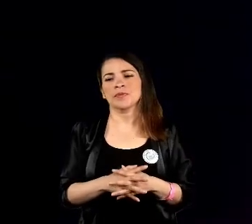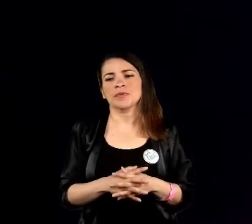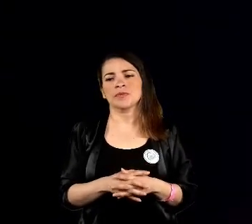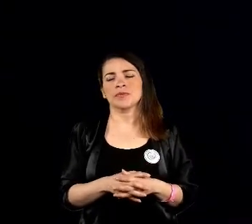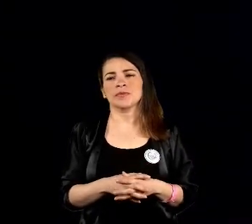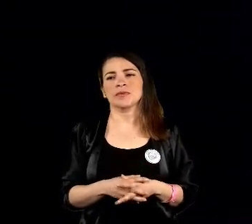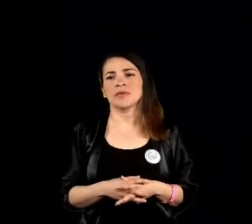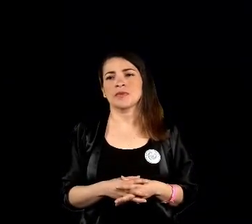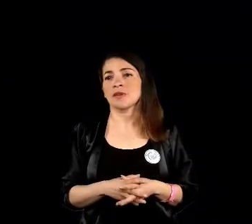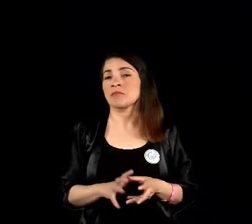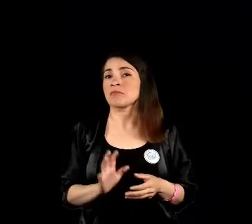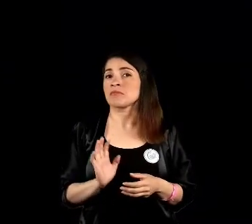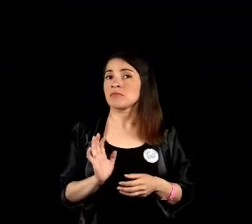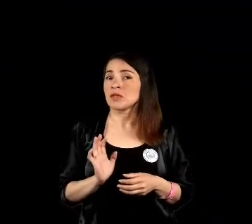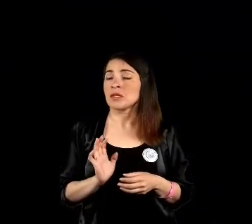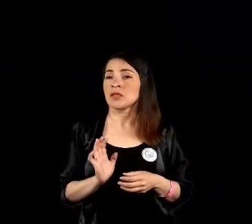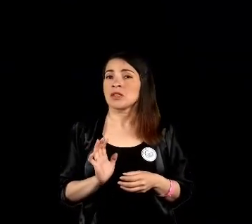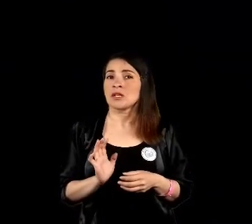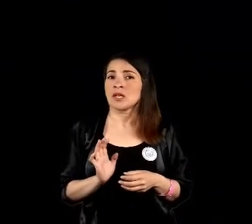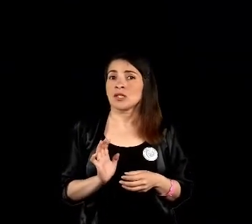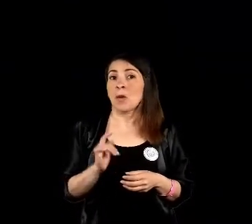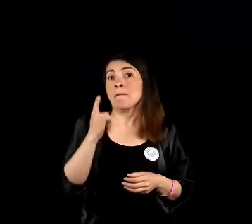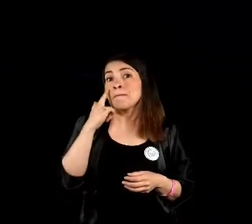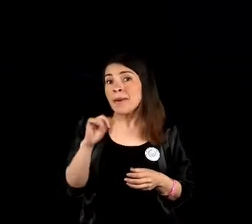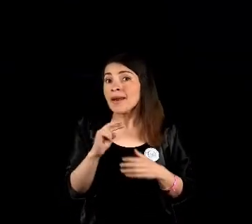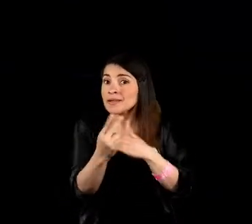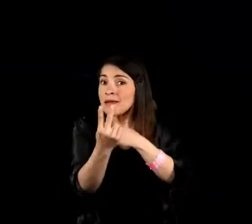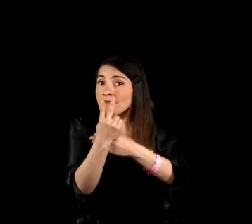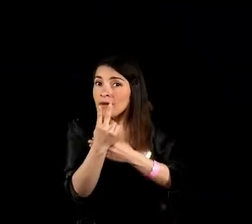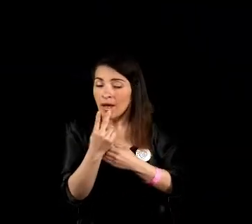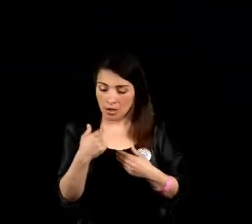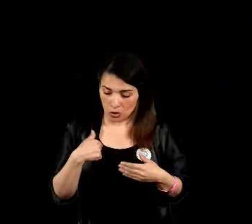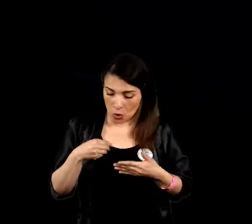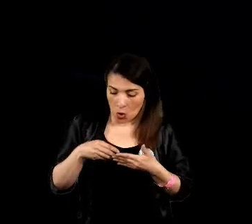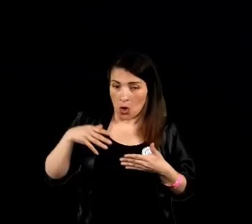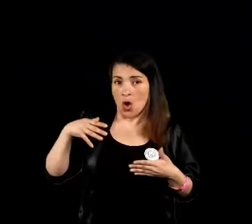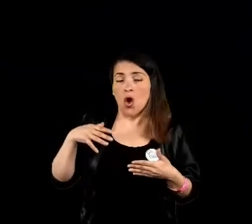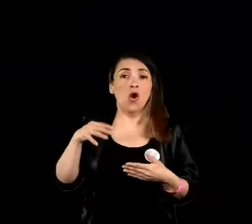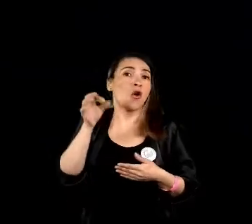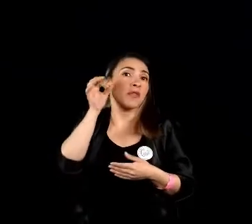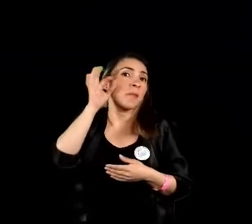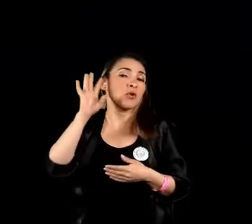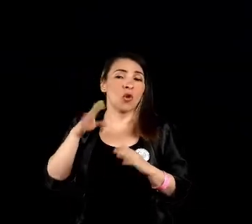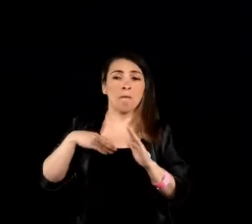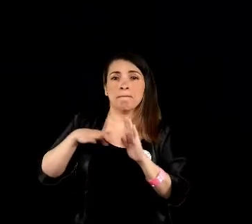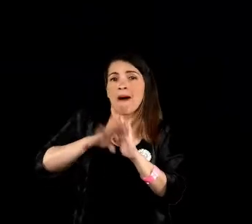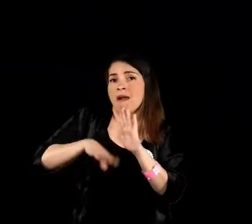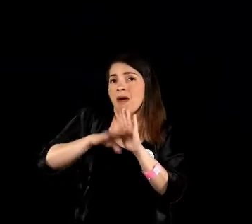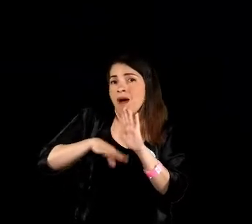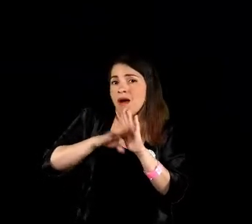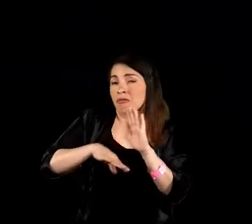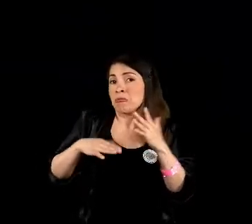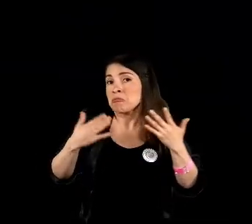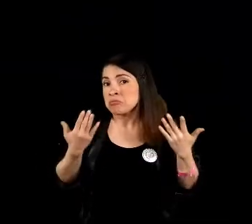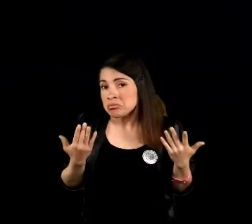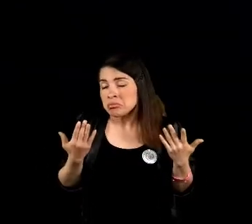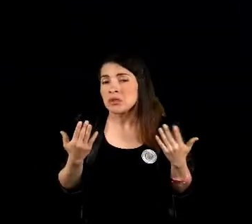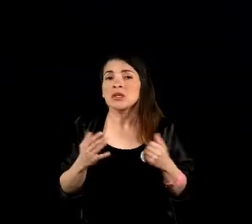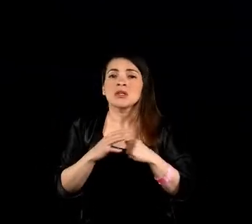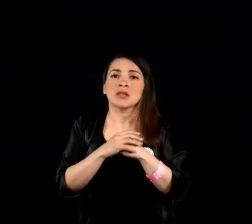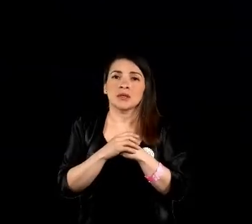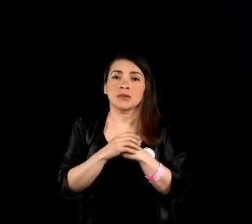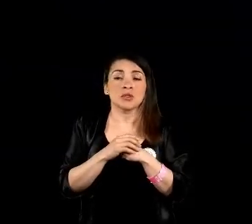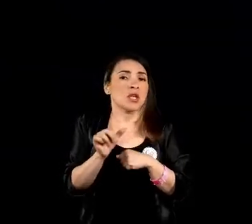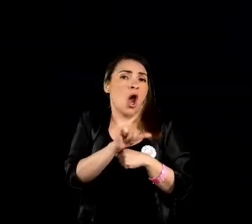puedo parecerte costoso o después barato Y seguramente una empresa sin que brinda servicios